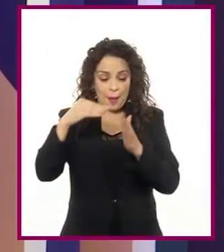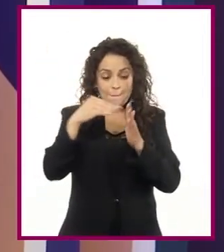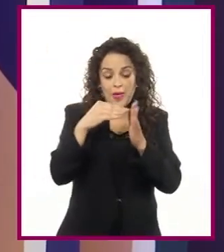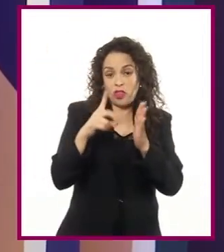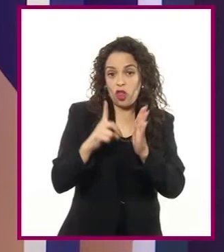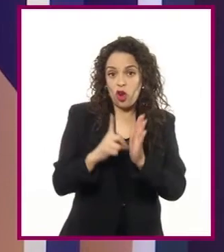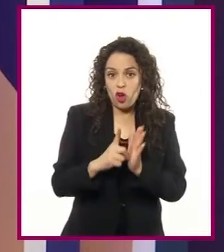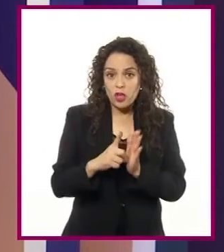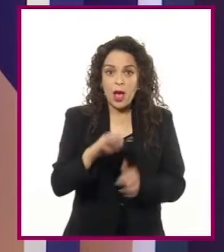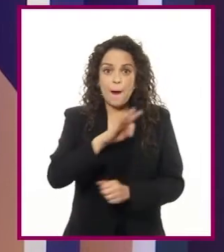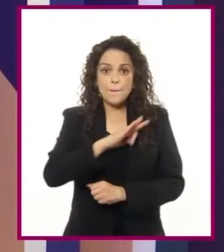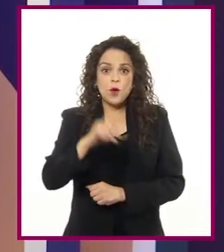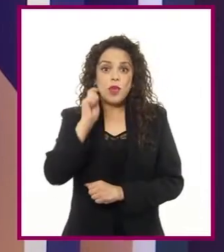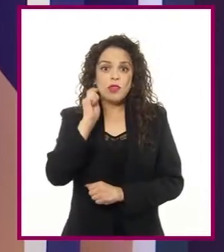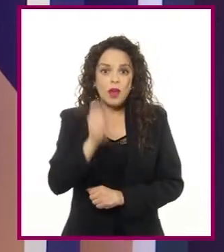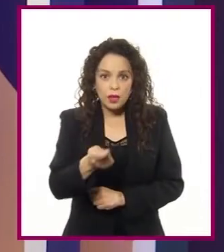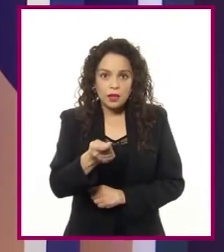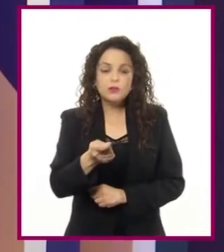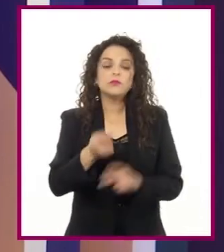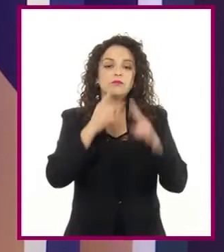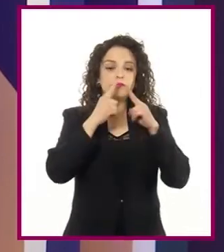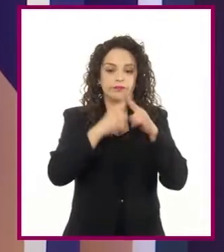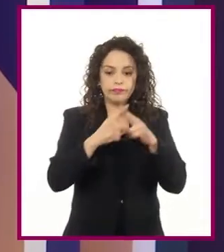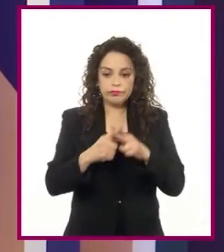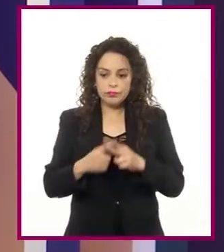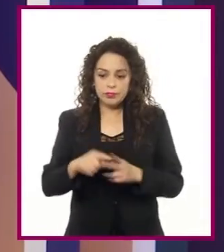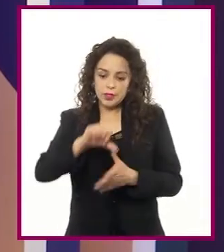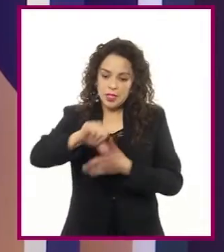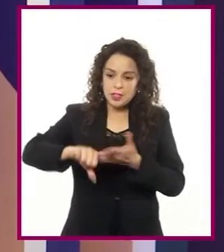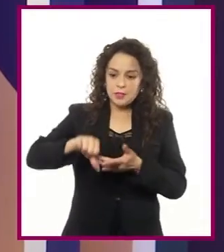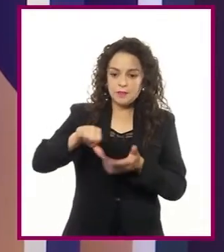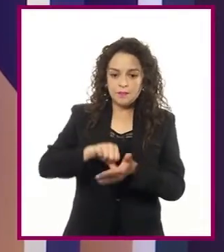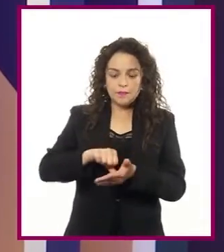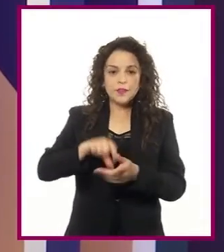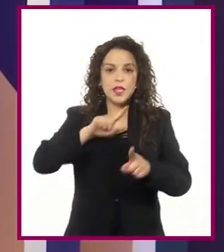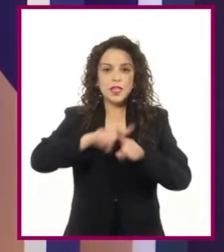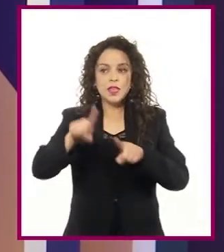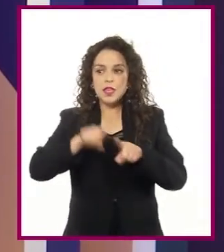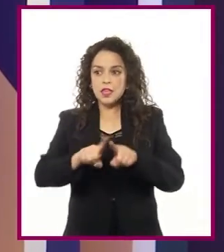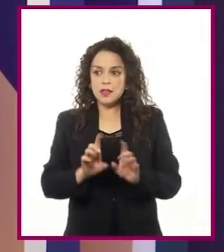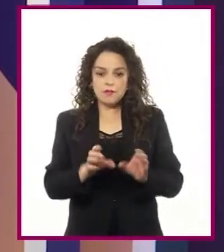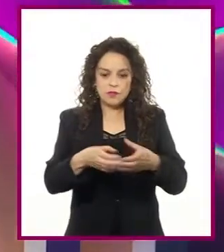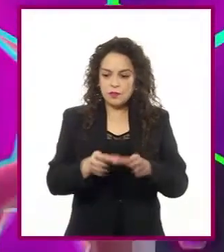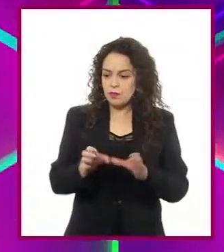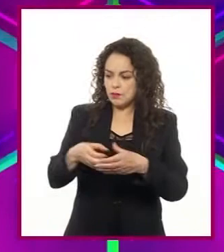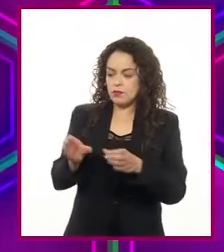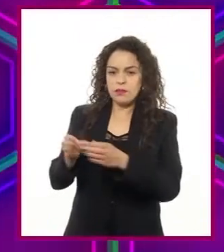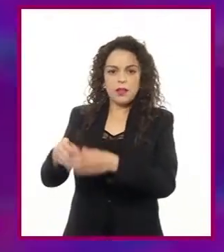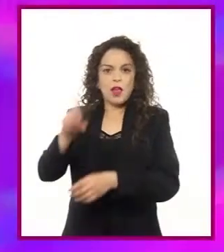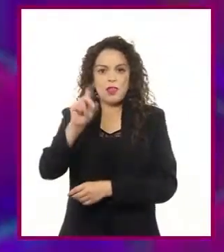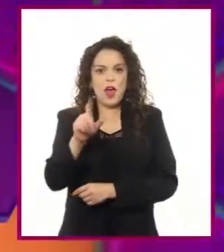permite obtener las medidas de tendencia central en diferentes conjuntos de datos.